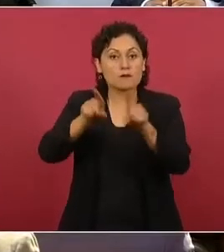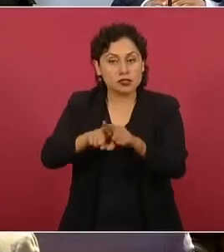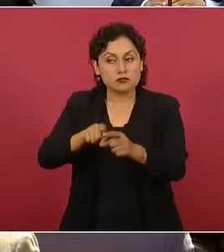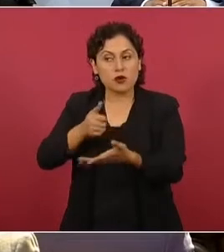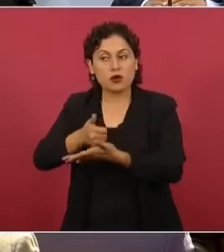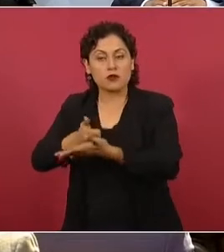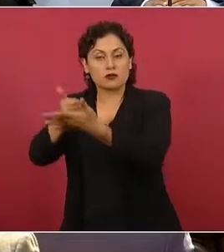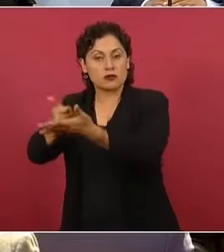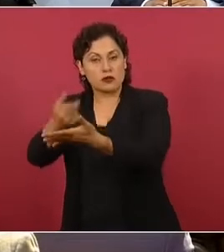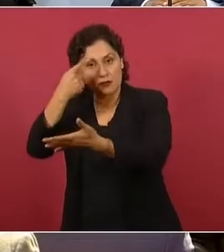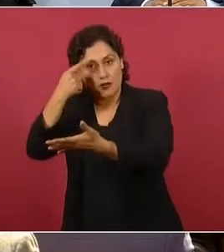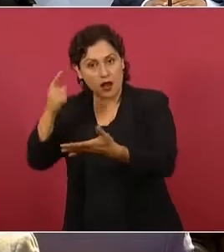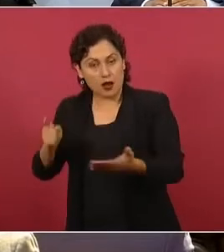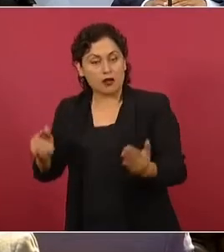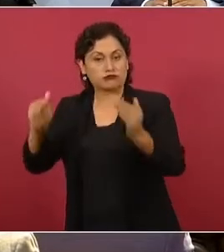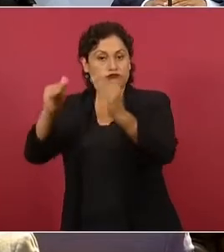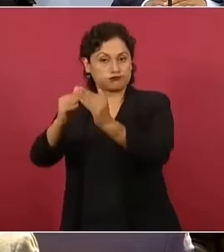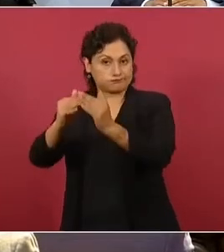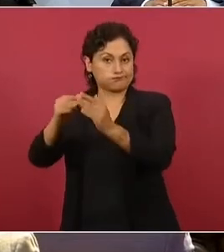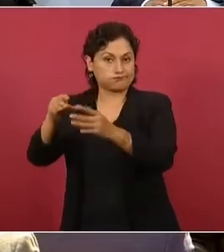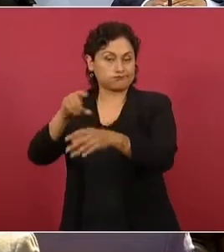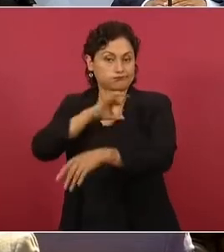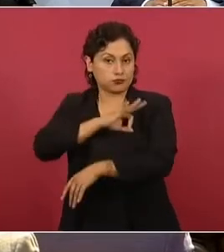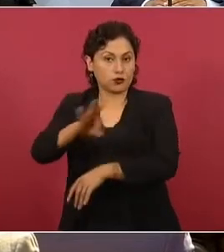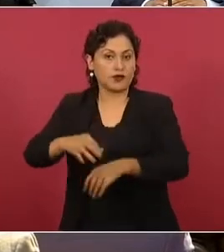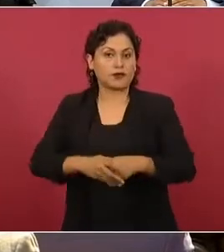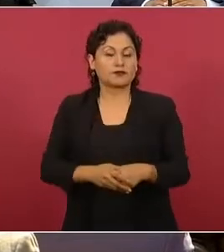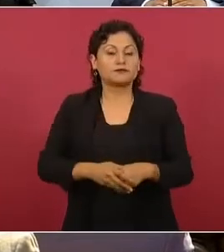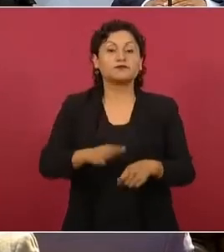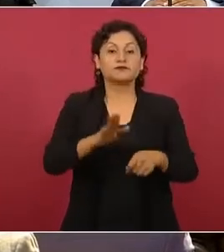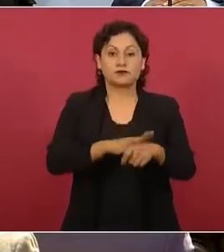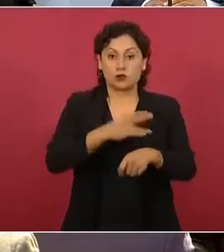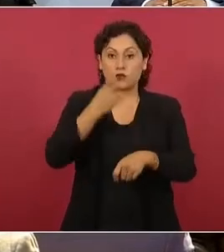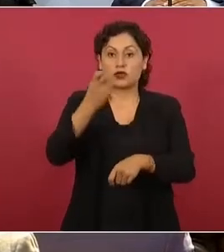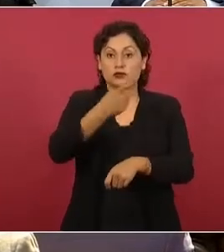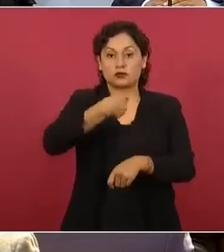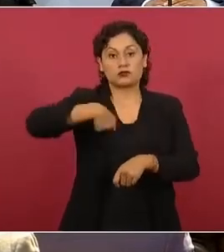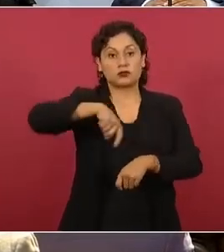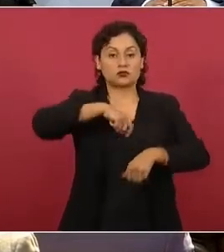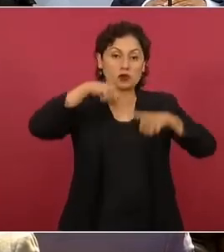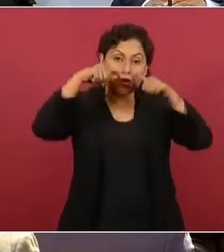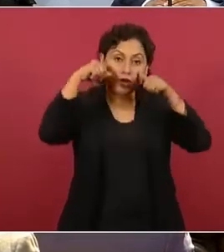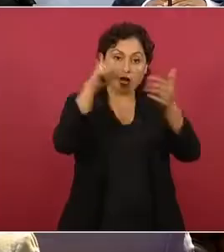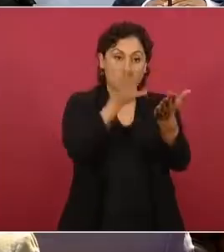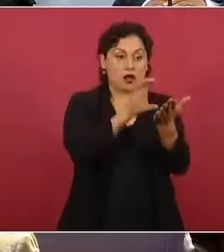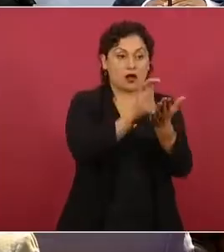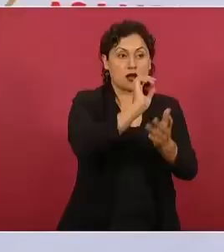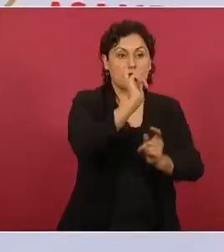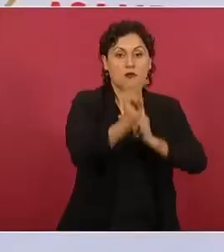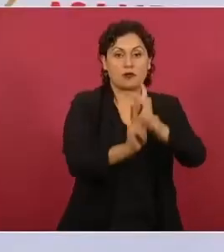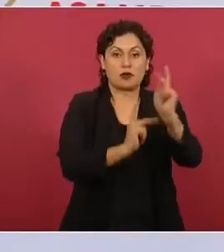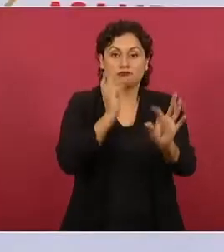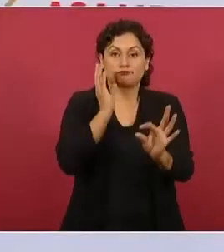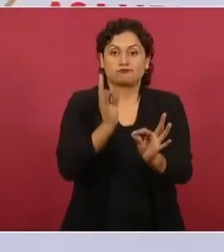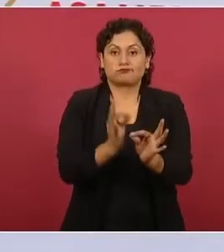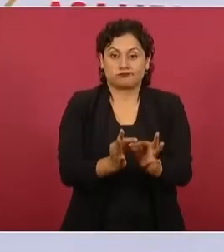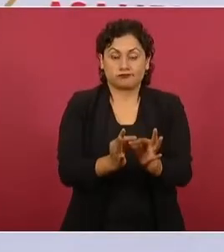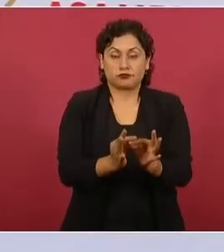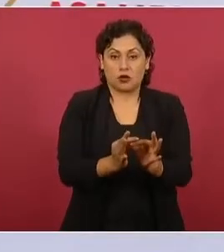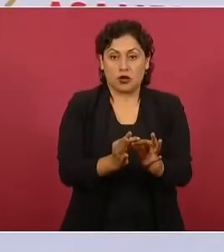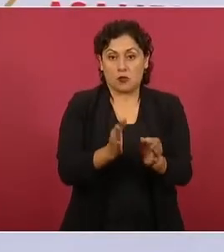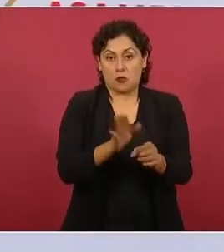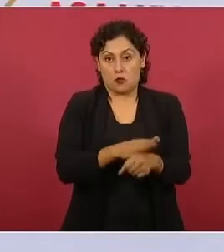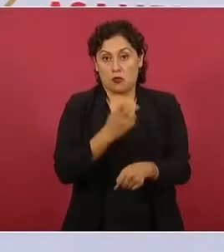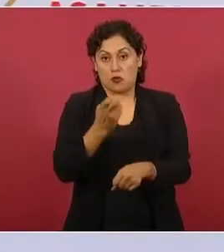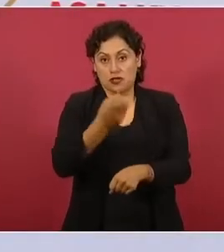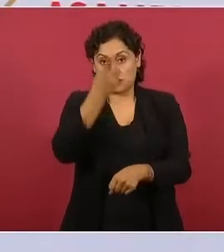objetivo de elevar y acelerar la colocación de créditos de calidad, la dirección sectorial a nuestro cargo, con